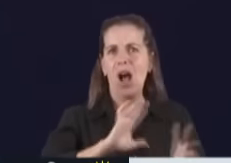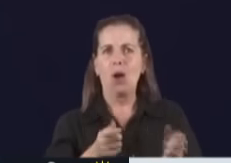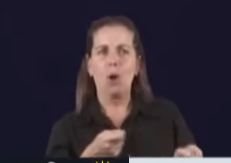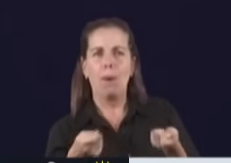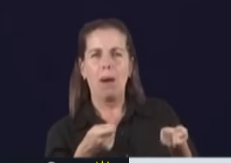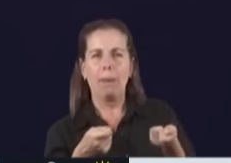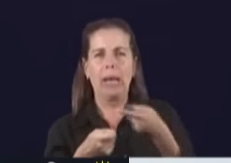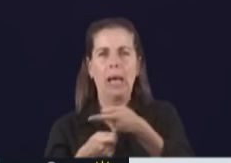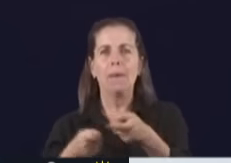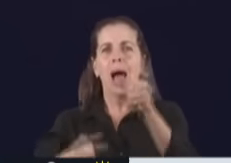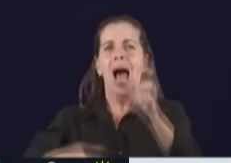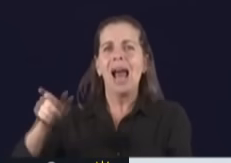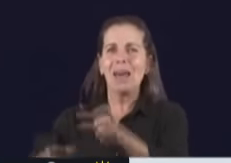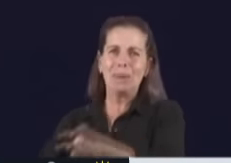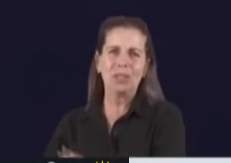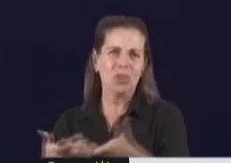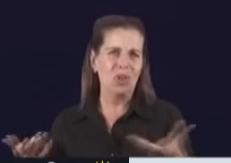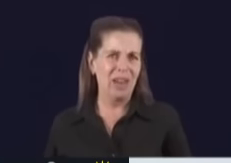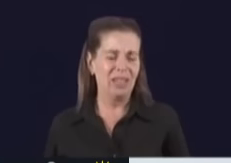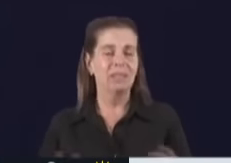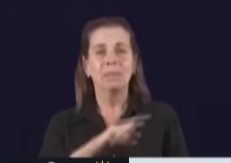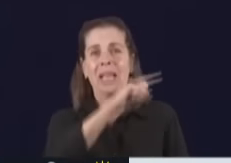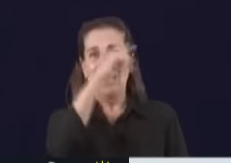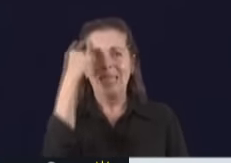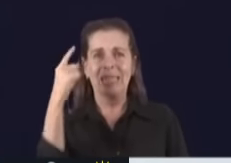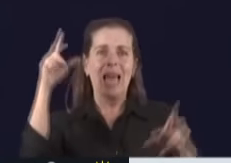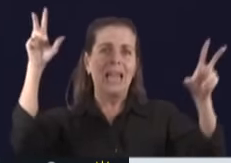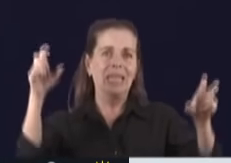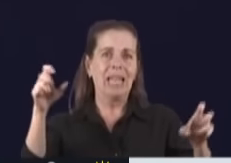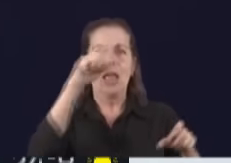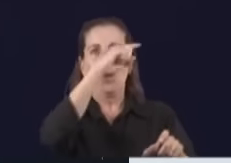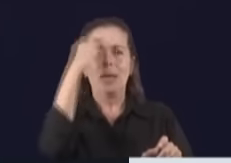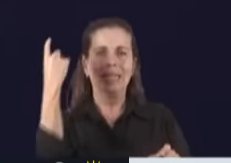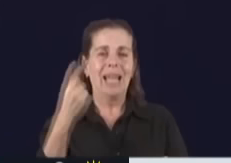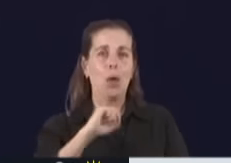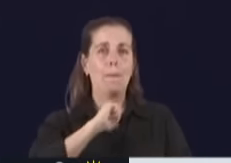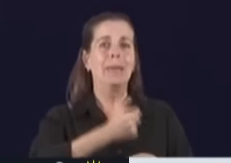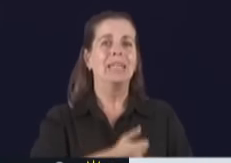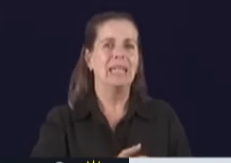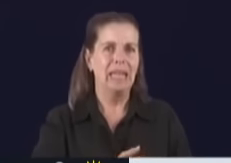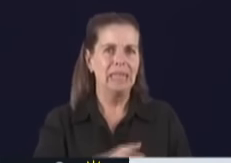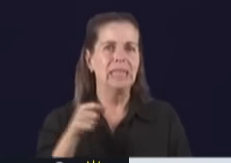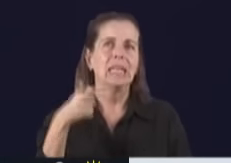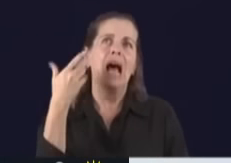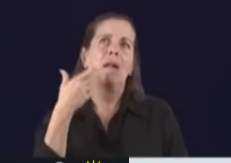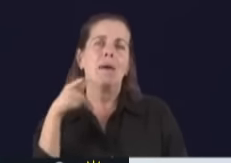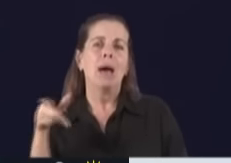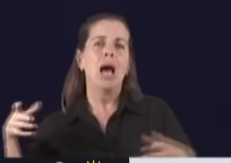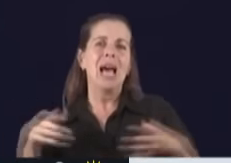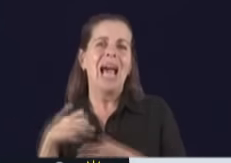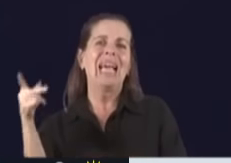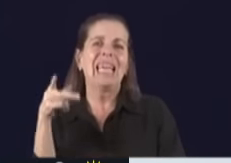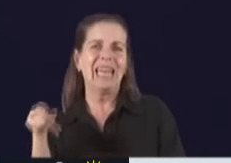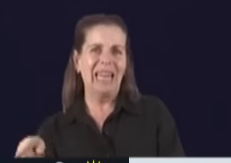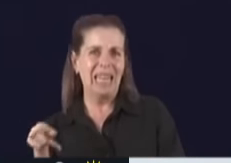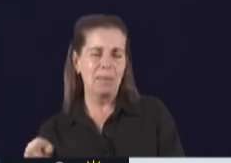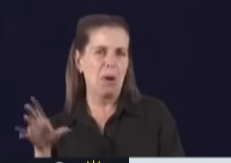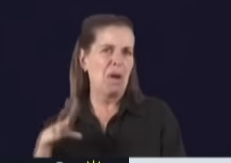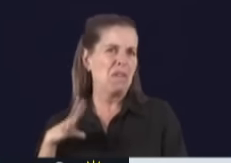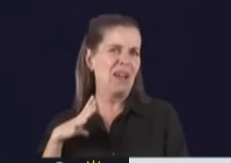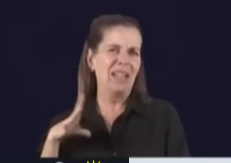de la política. El Estado presente, tan aludido por el kirchnerismo, no se veía en más seguridad, ni en